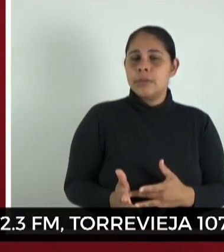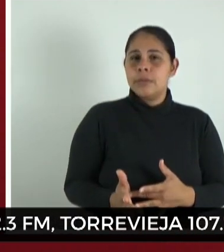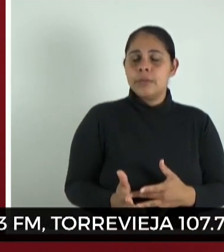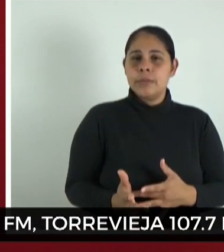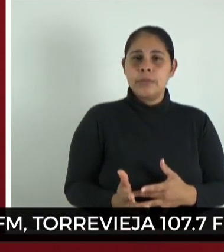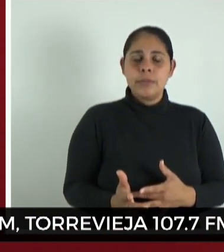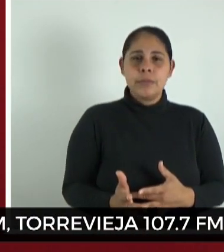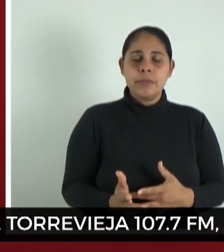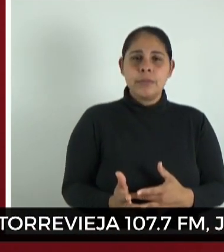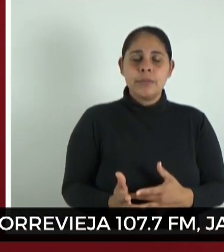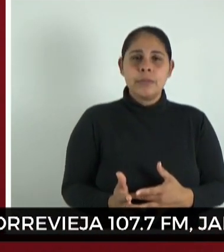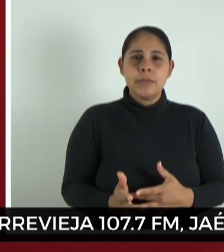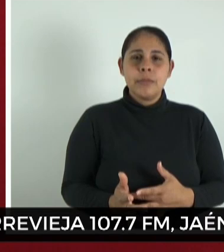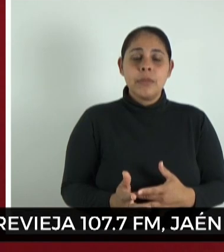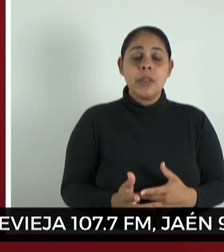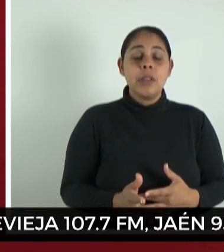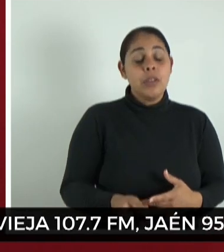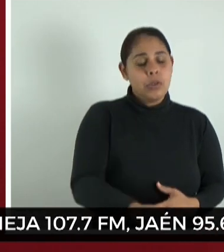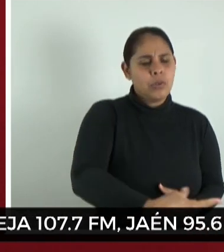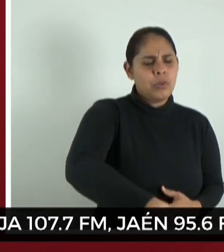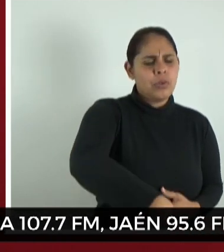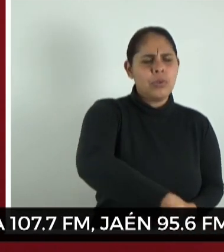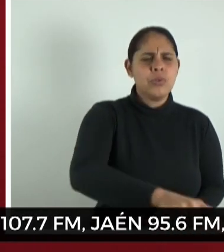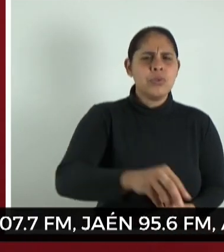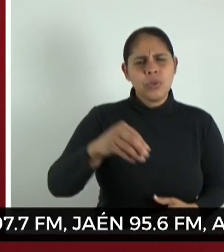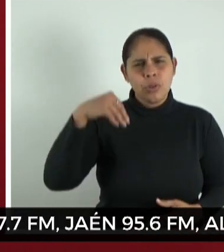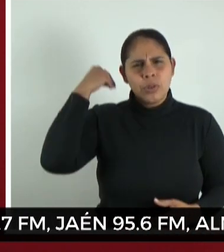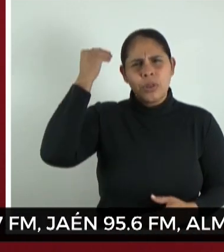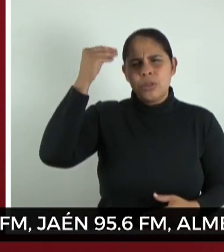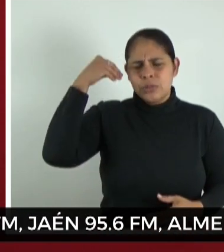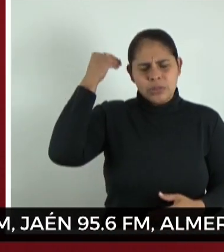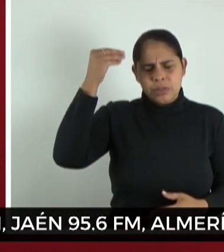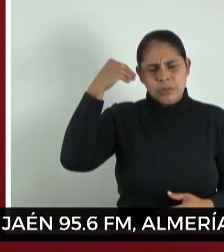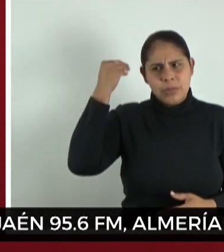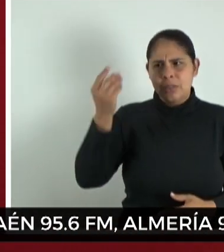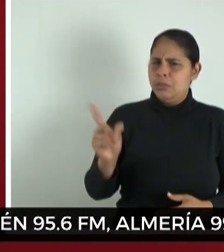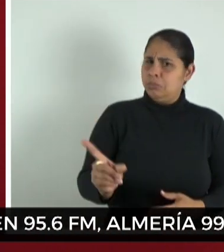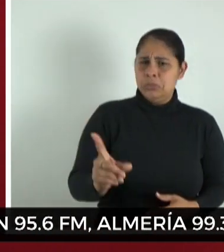Y no tenemos idea lo que la gracia de Jesucristo puede.